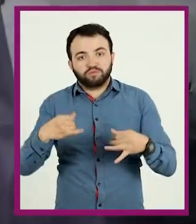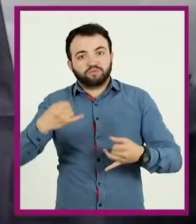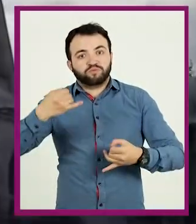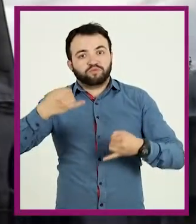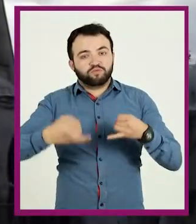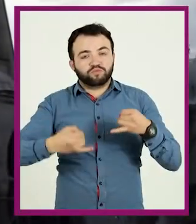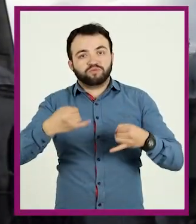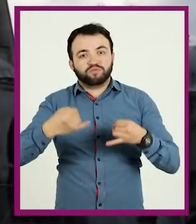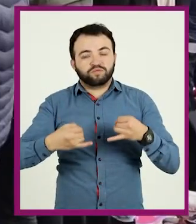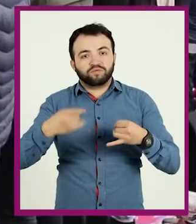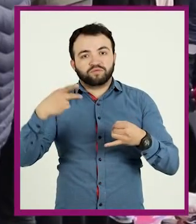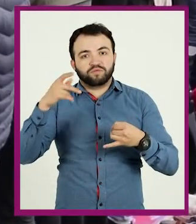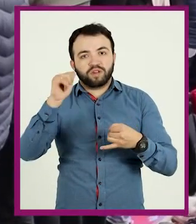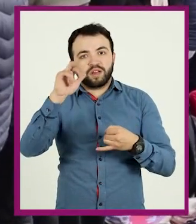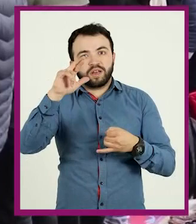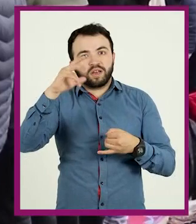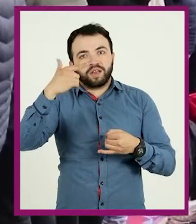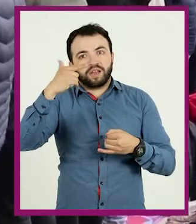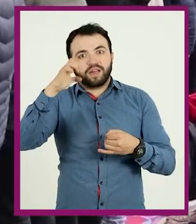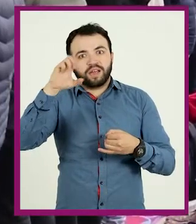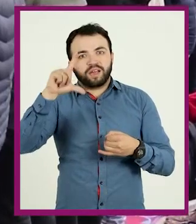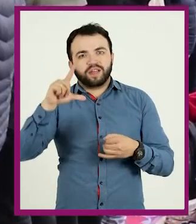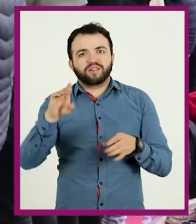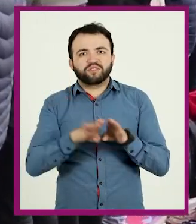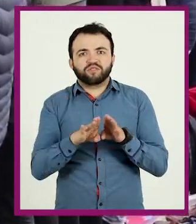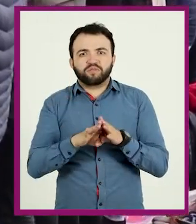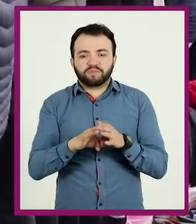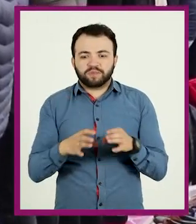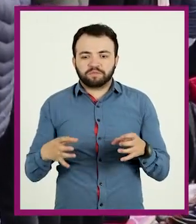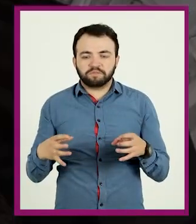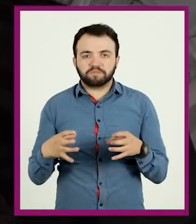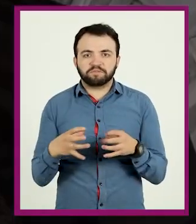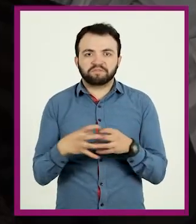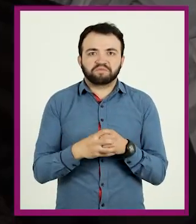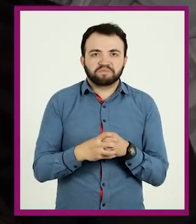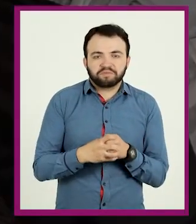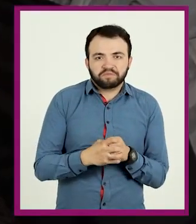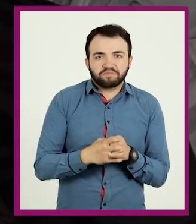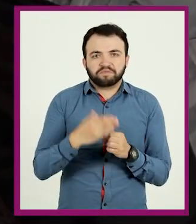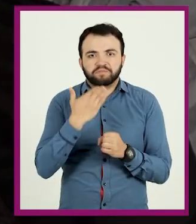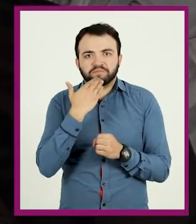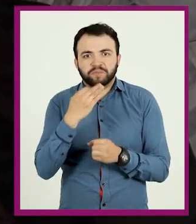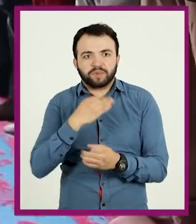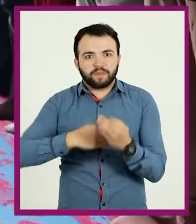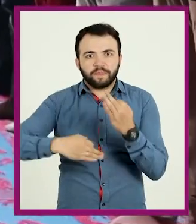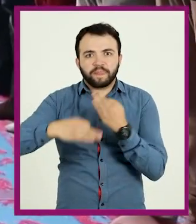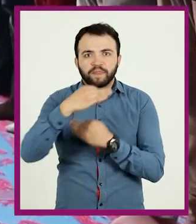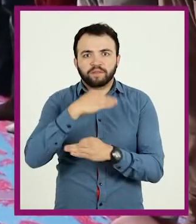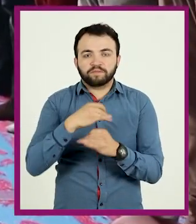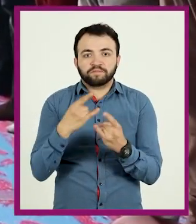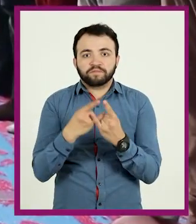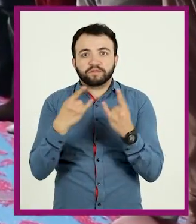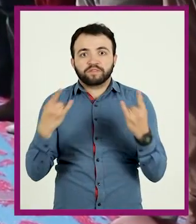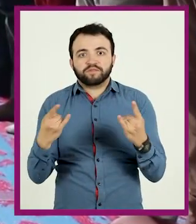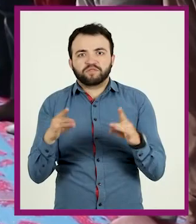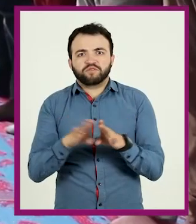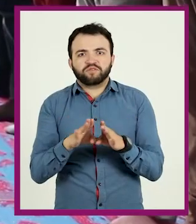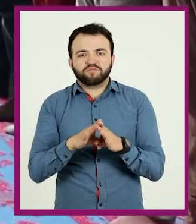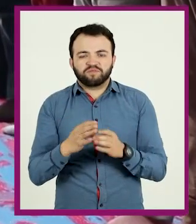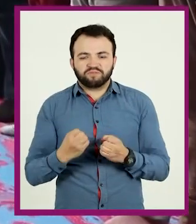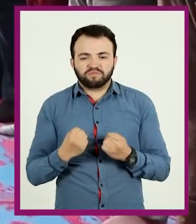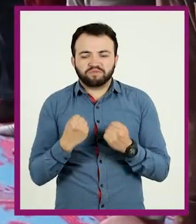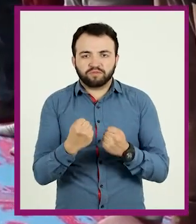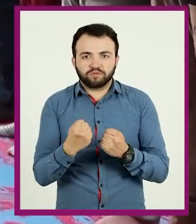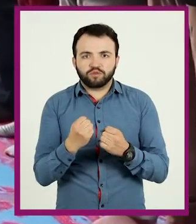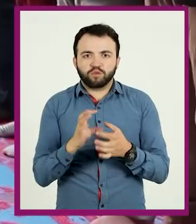jurídica de la nación argelina, brindándole una cohesión que, aunada a su homogeneidad étnica, fortalece